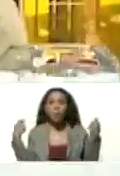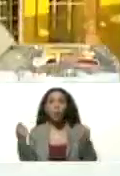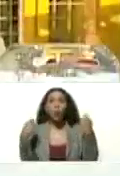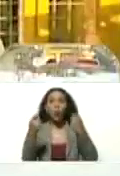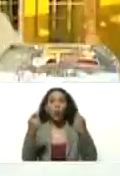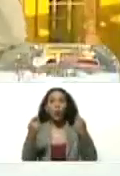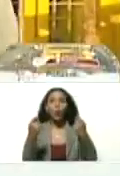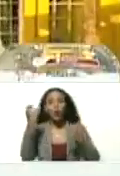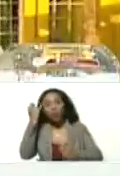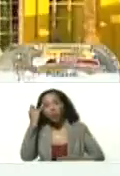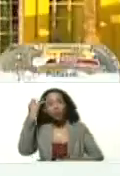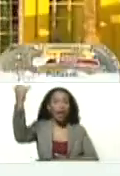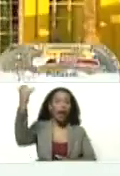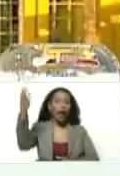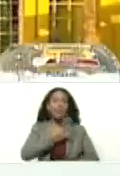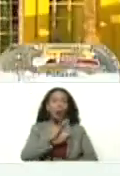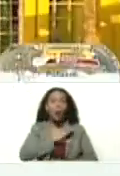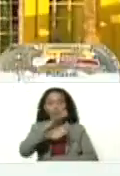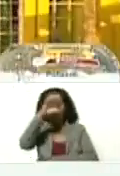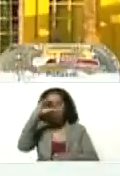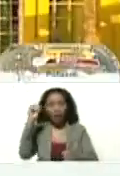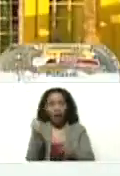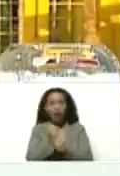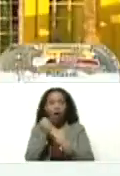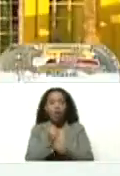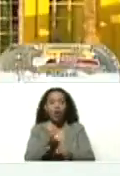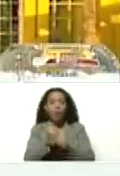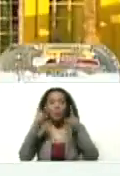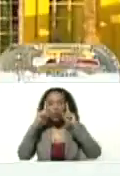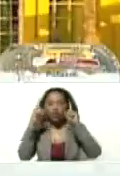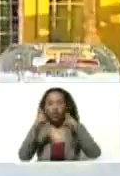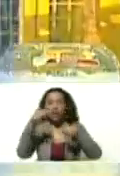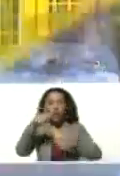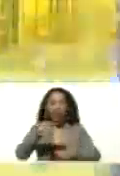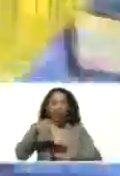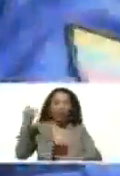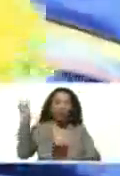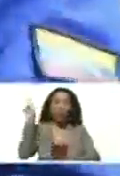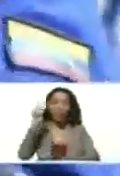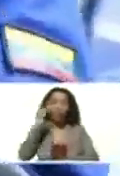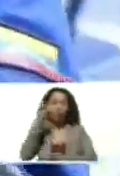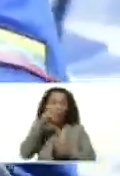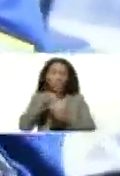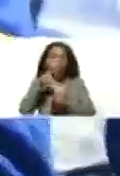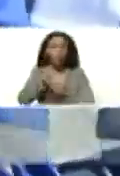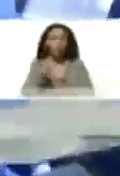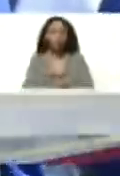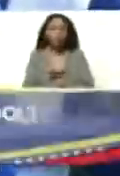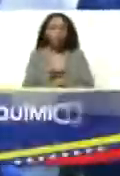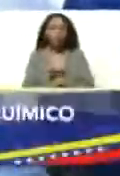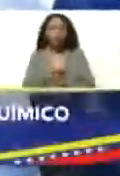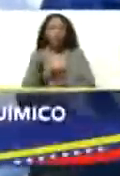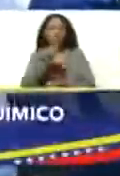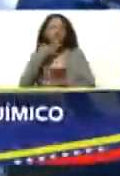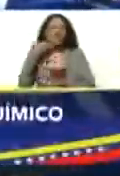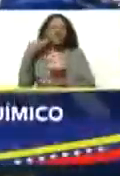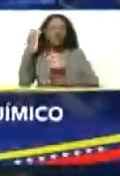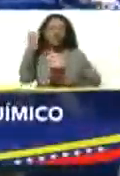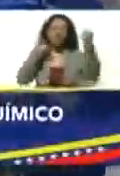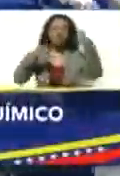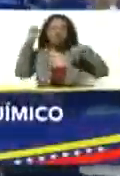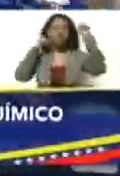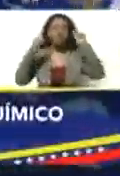de la inventiva de la clase obrera, de los profesionales de Pequiven, con orgullo, con rebeldía,